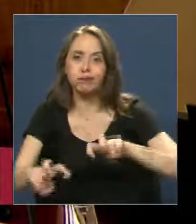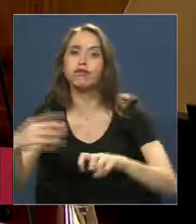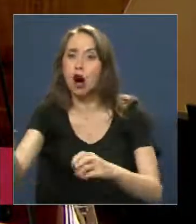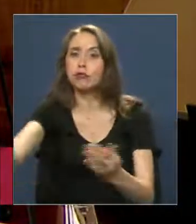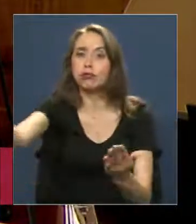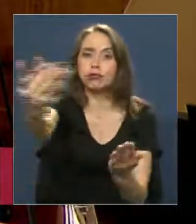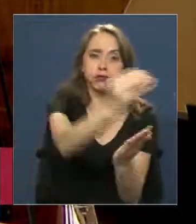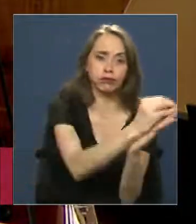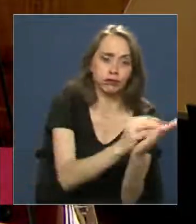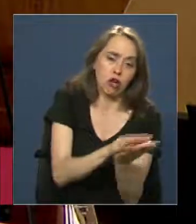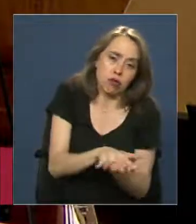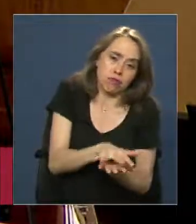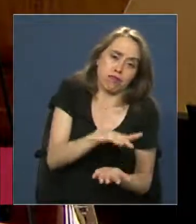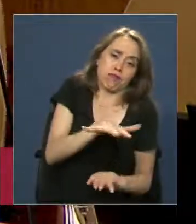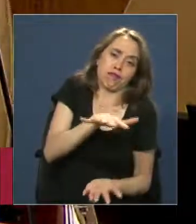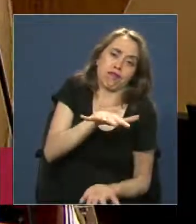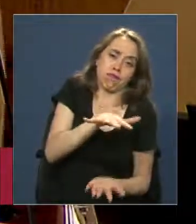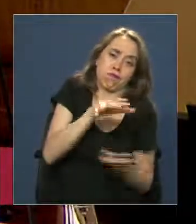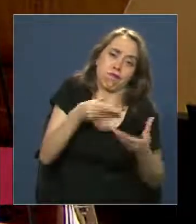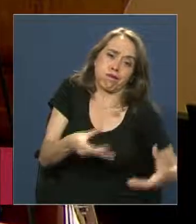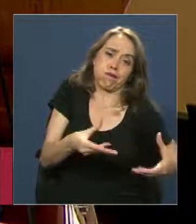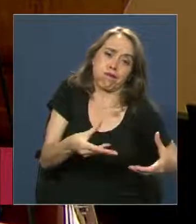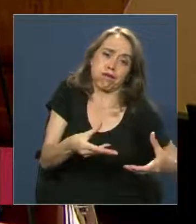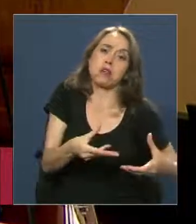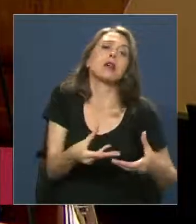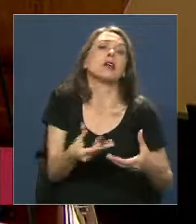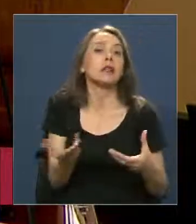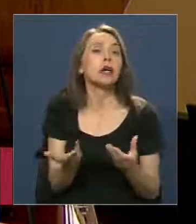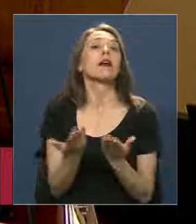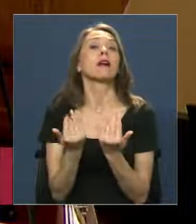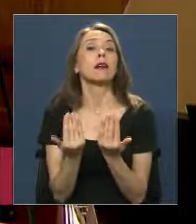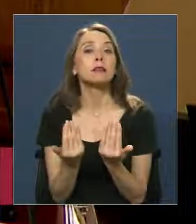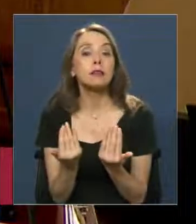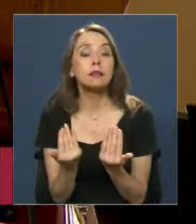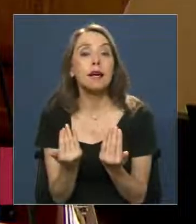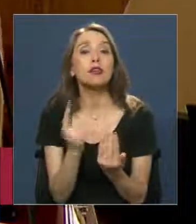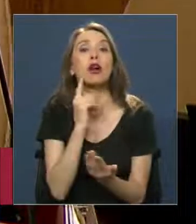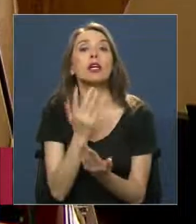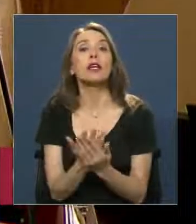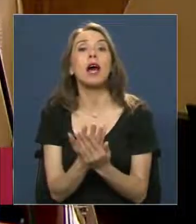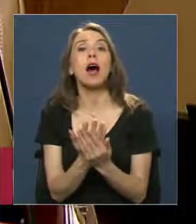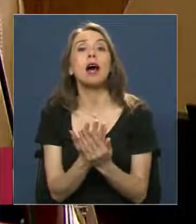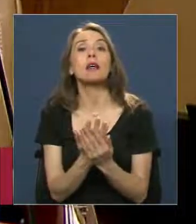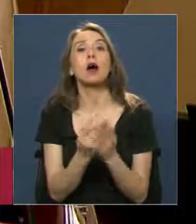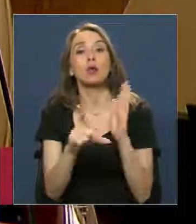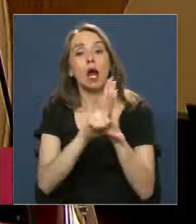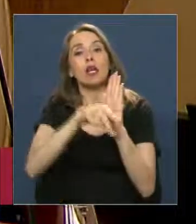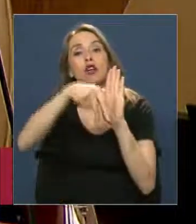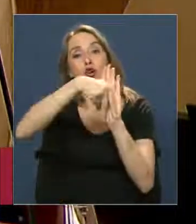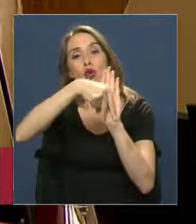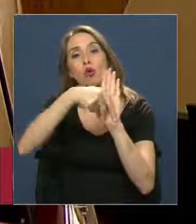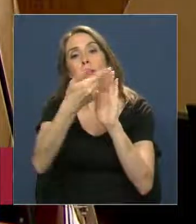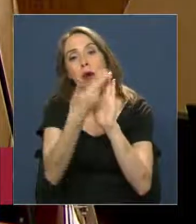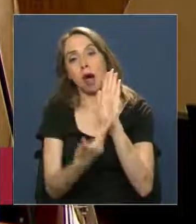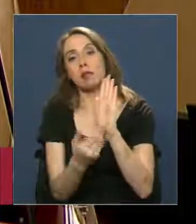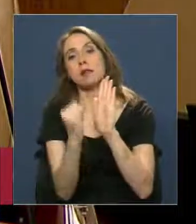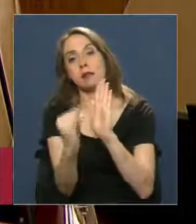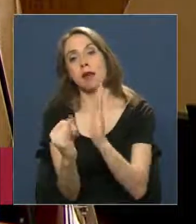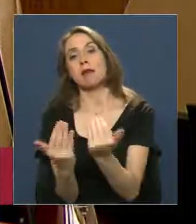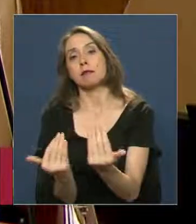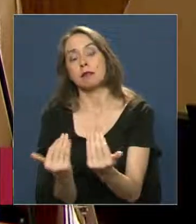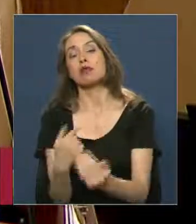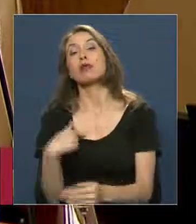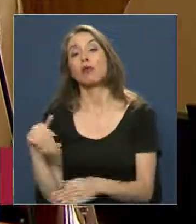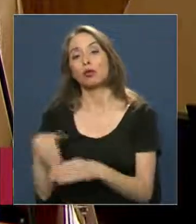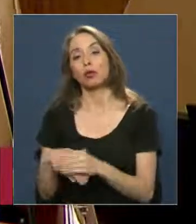están compiladas, entonces se hace imprescindible contar con una norma de estas características. Yo voy a votar favorablemente,